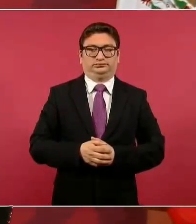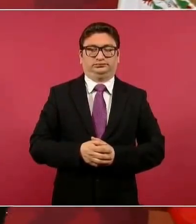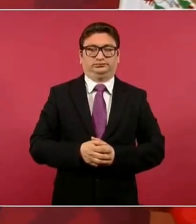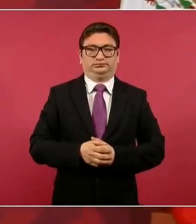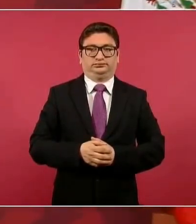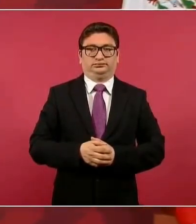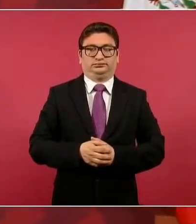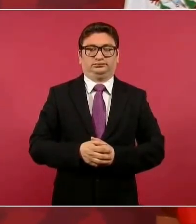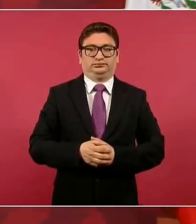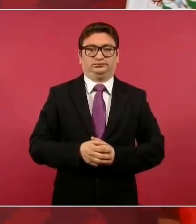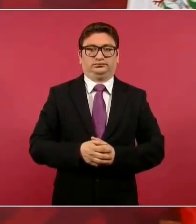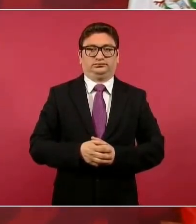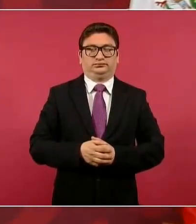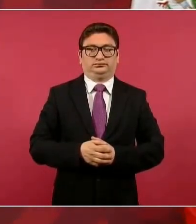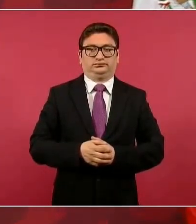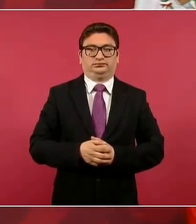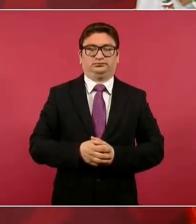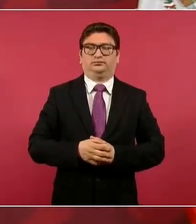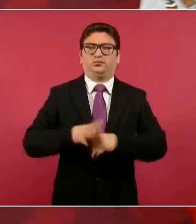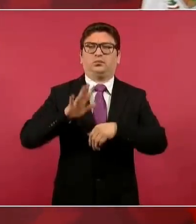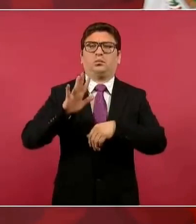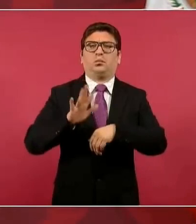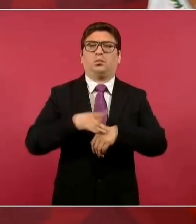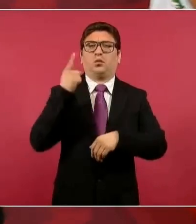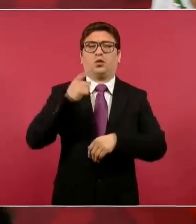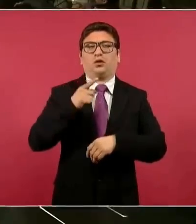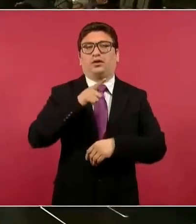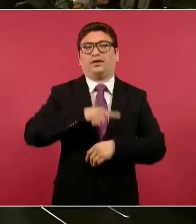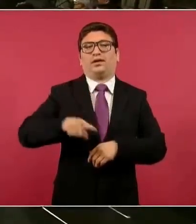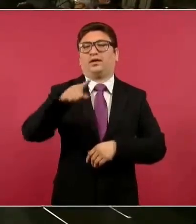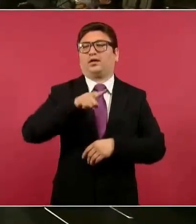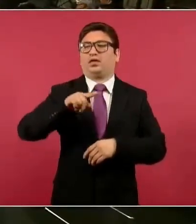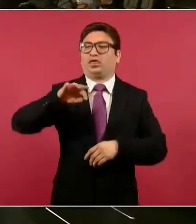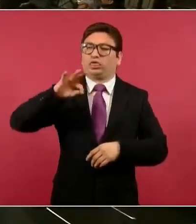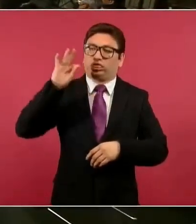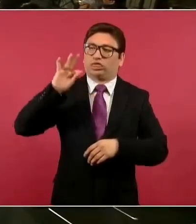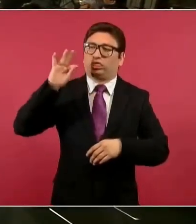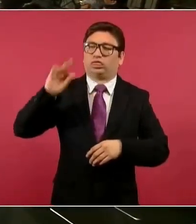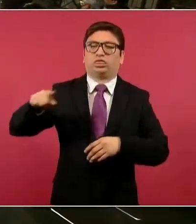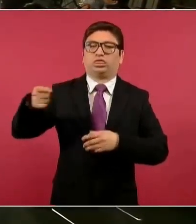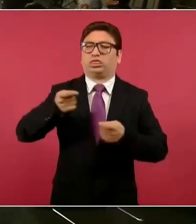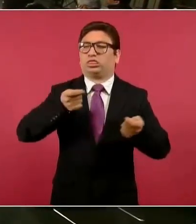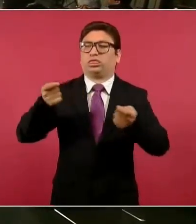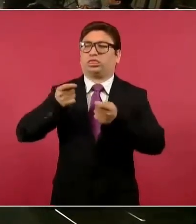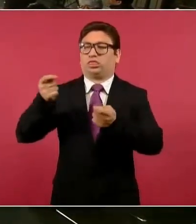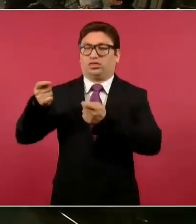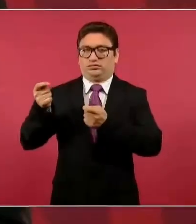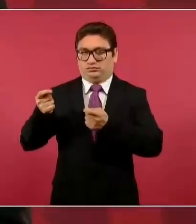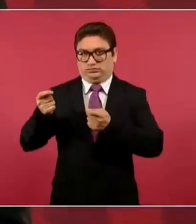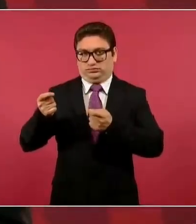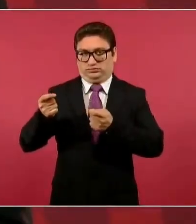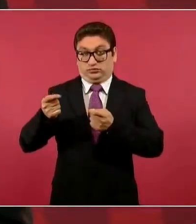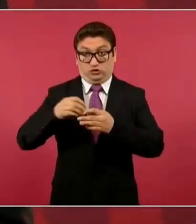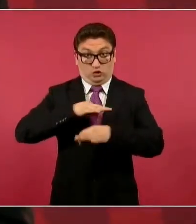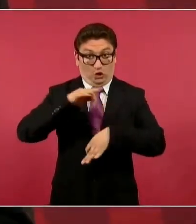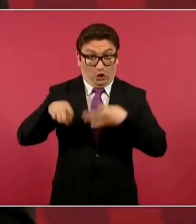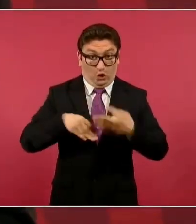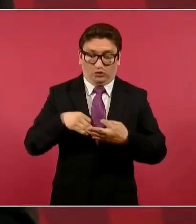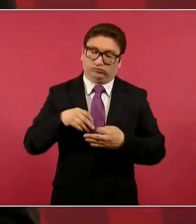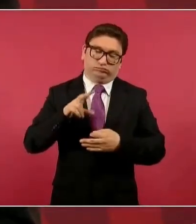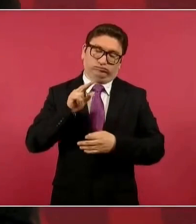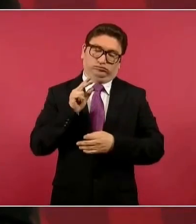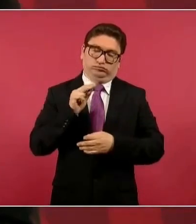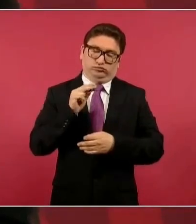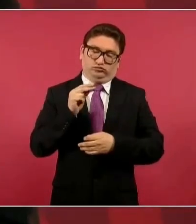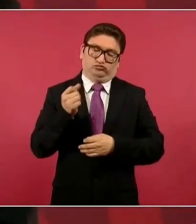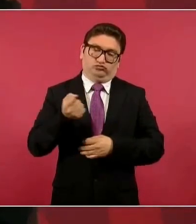porque los manipulan mucho, no a todos afortunadamente, y ya